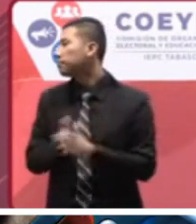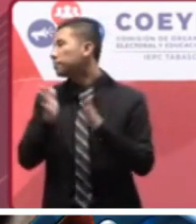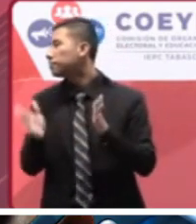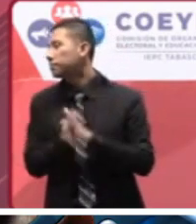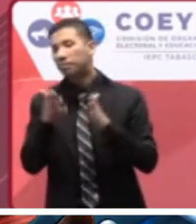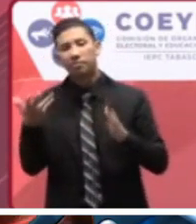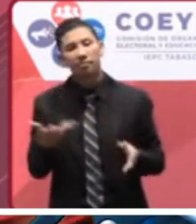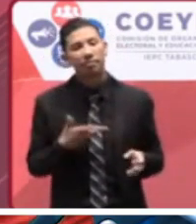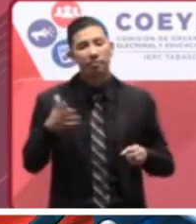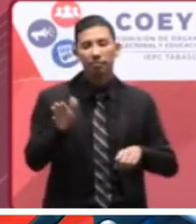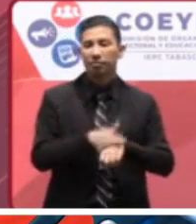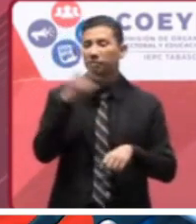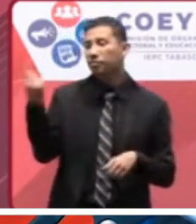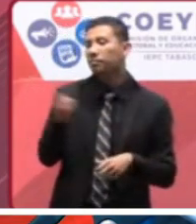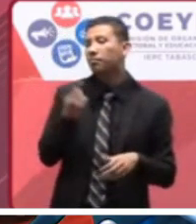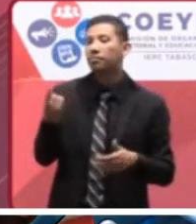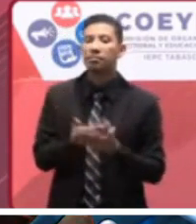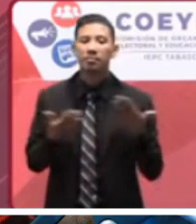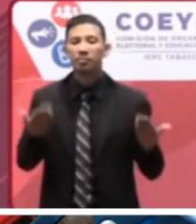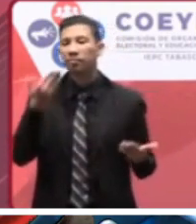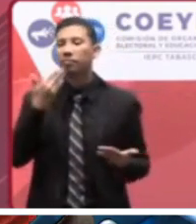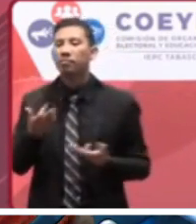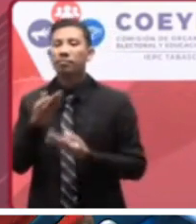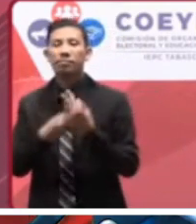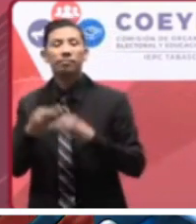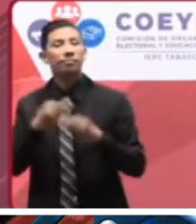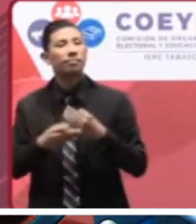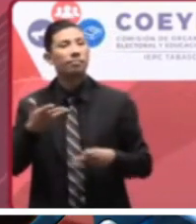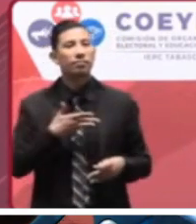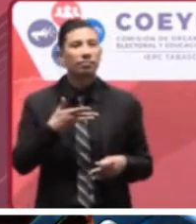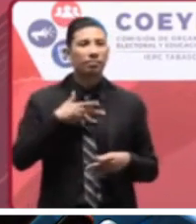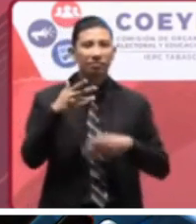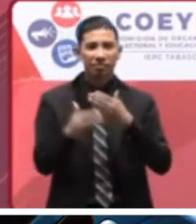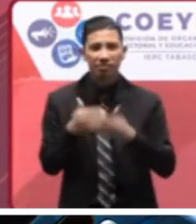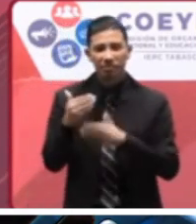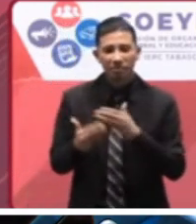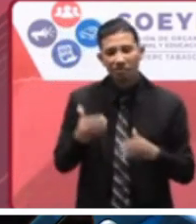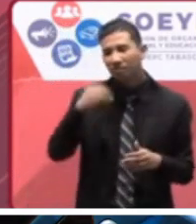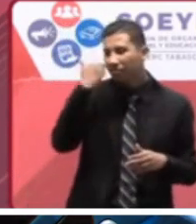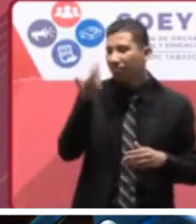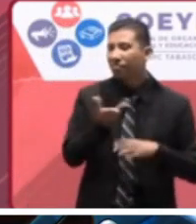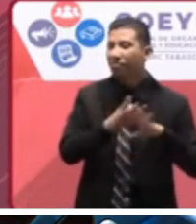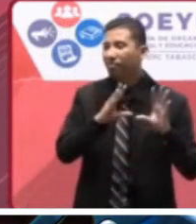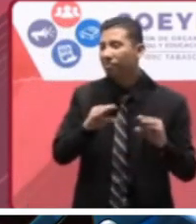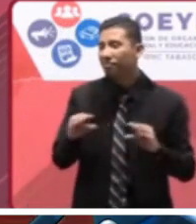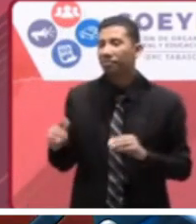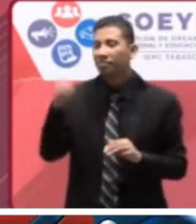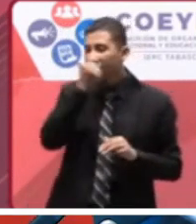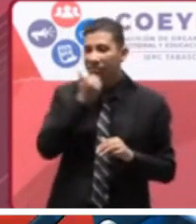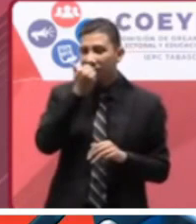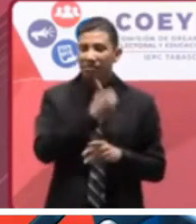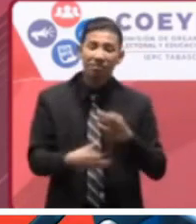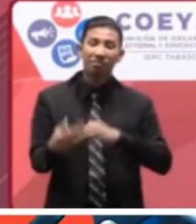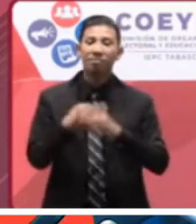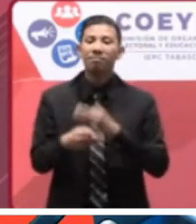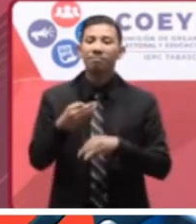cuentan, porque hay una gran credibilidad. Pues tenemos que avanzar. En eso es en lo que queremos enseñar a las alumnas y a los alumnos,